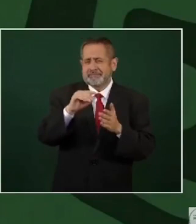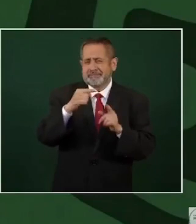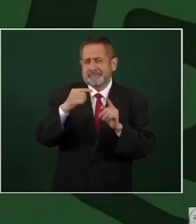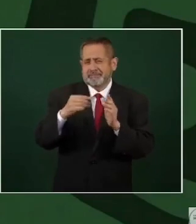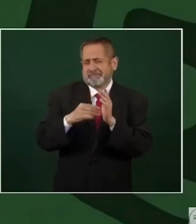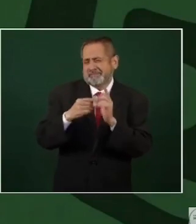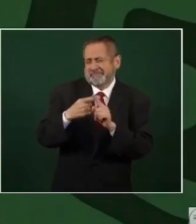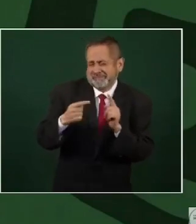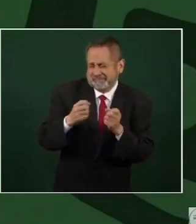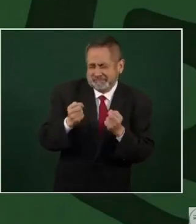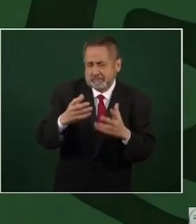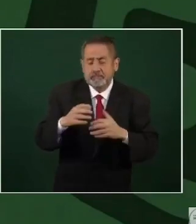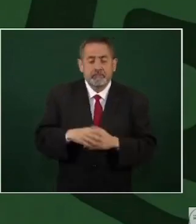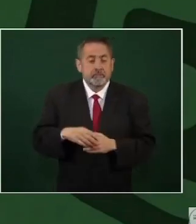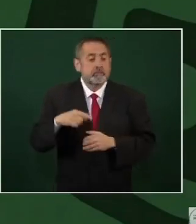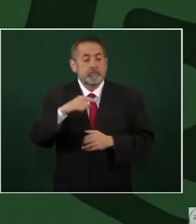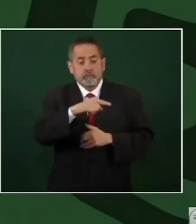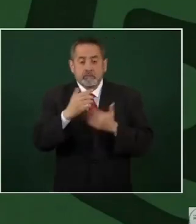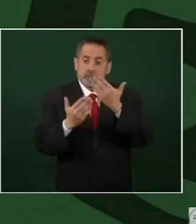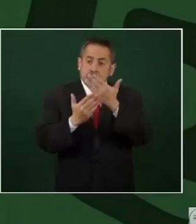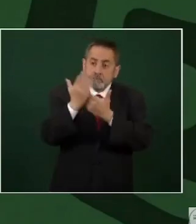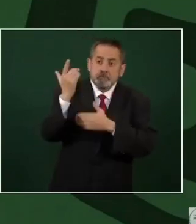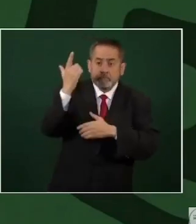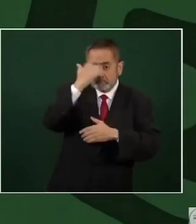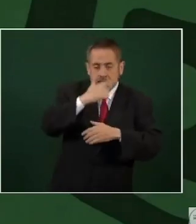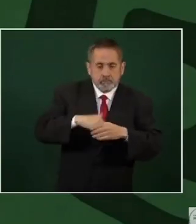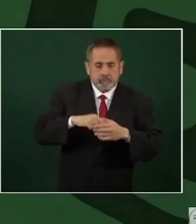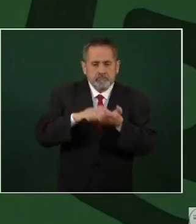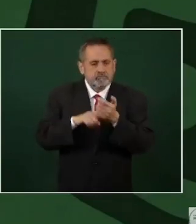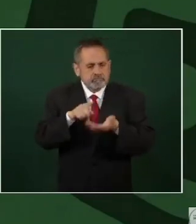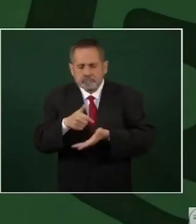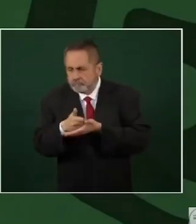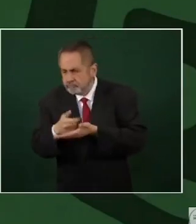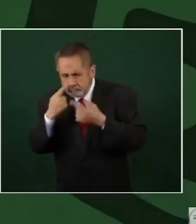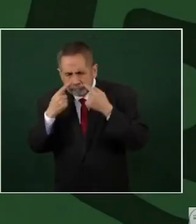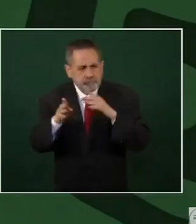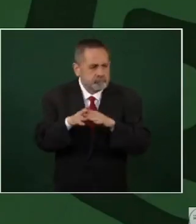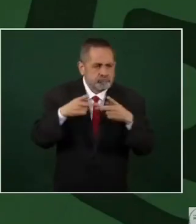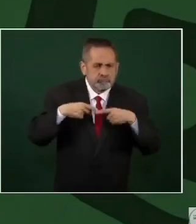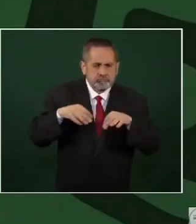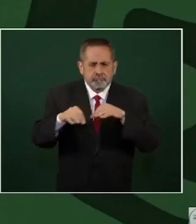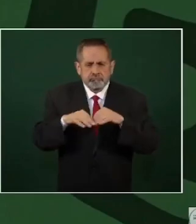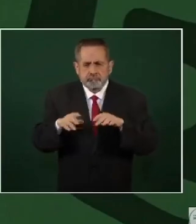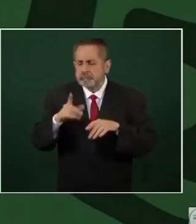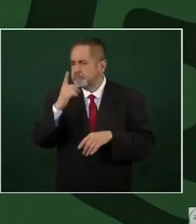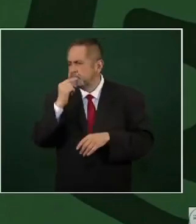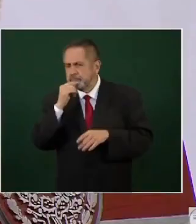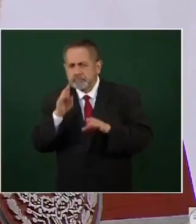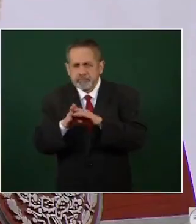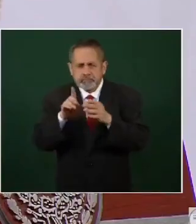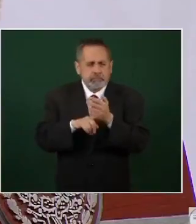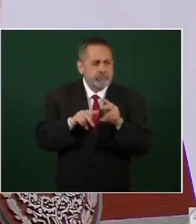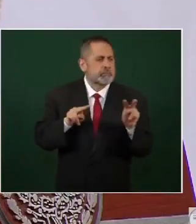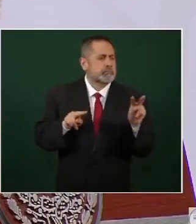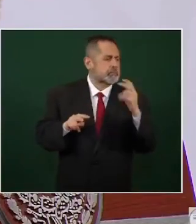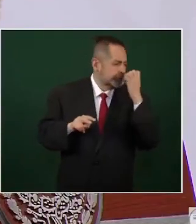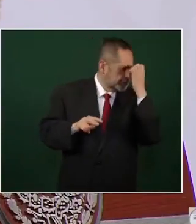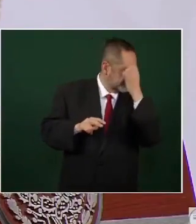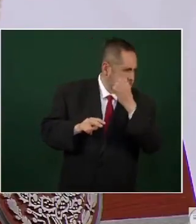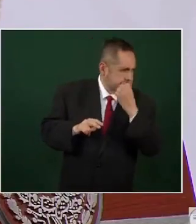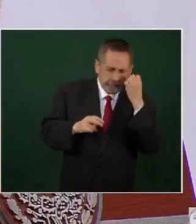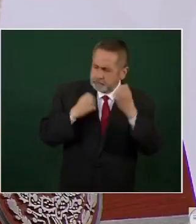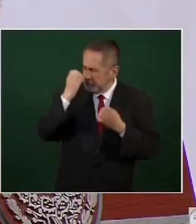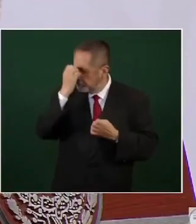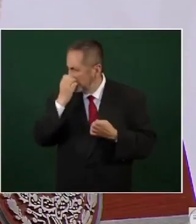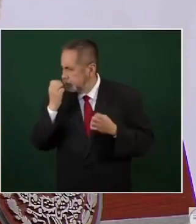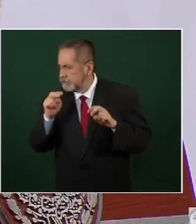Ayudan también en la noche a los trabajadores del metro, a la policía también, a hacer revisiones,